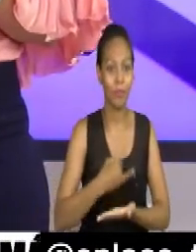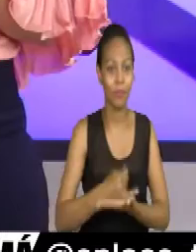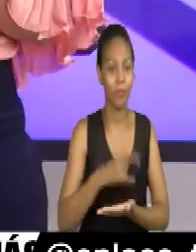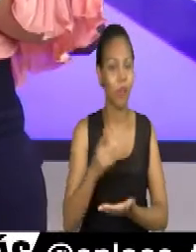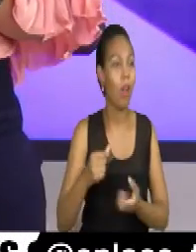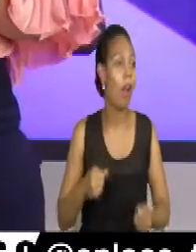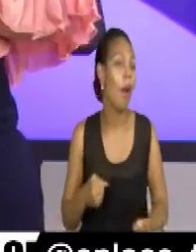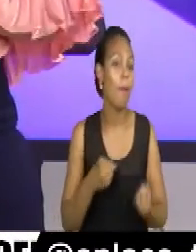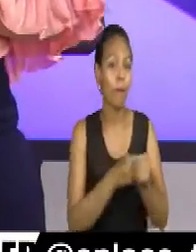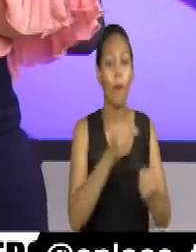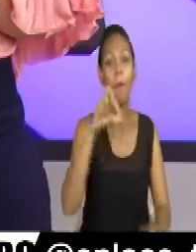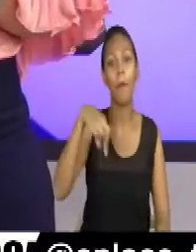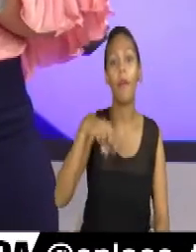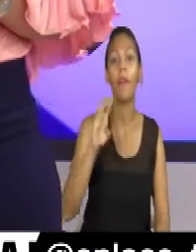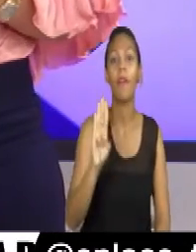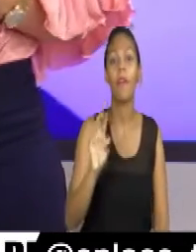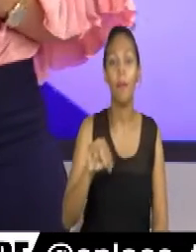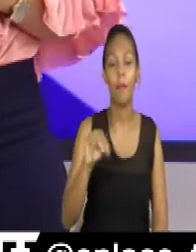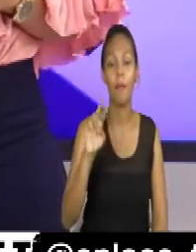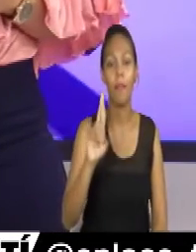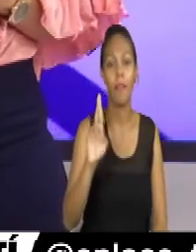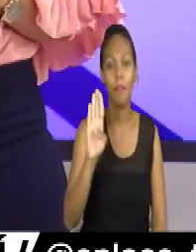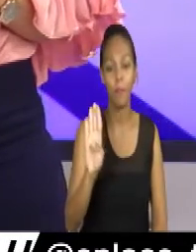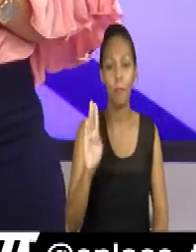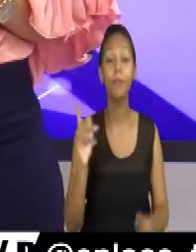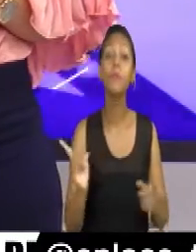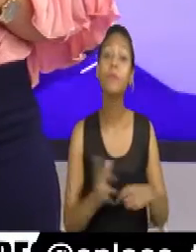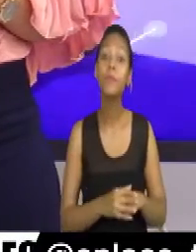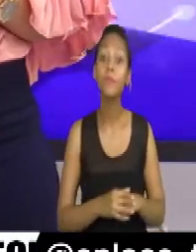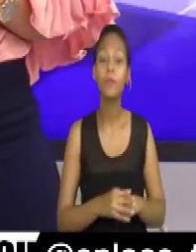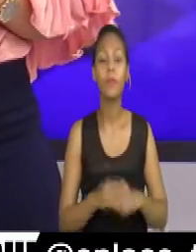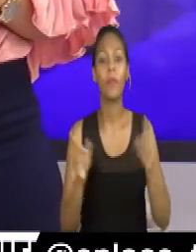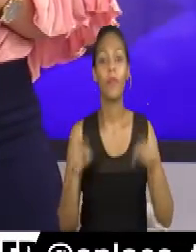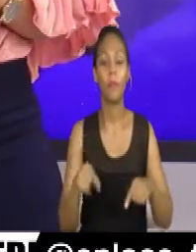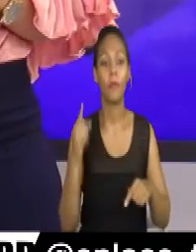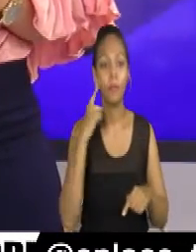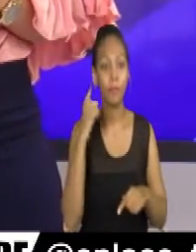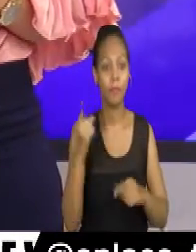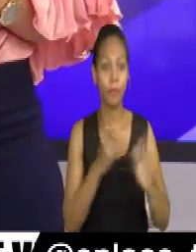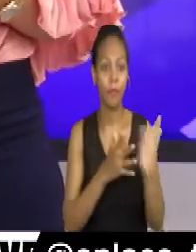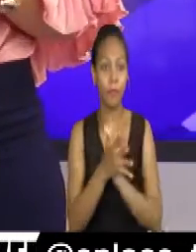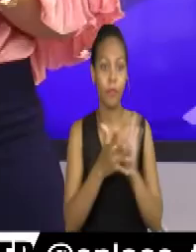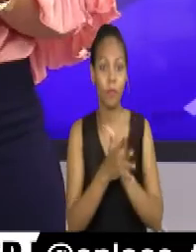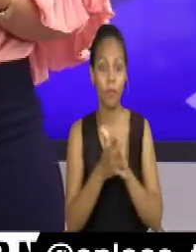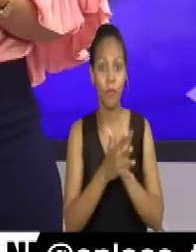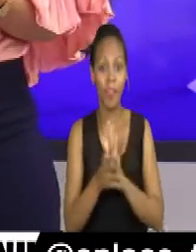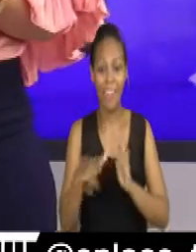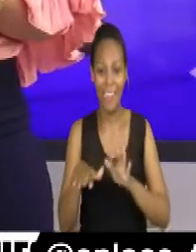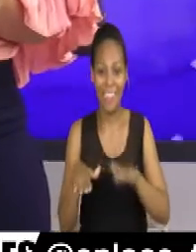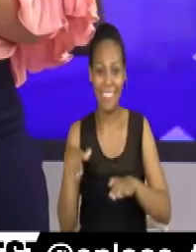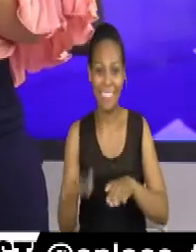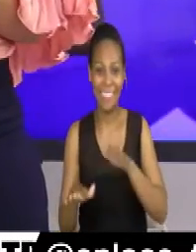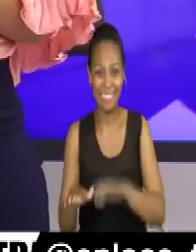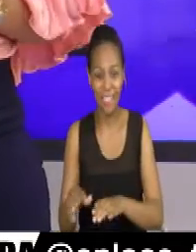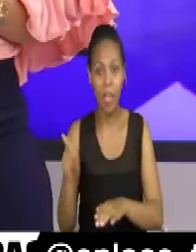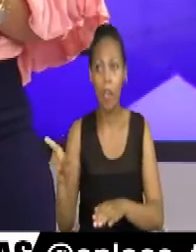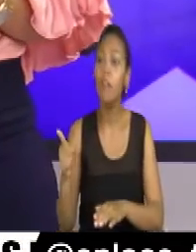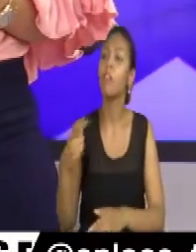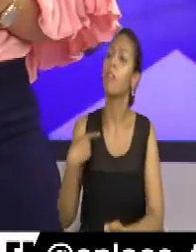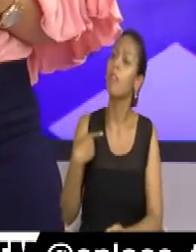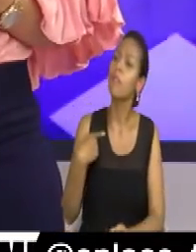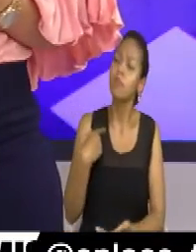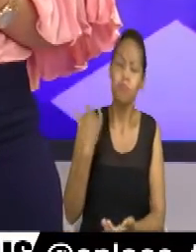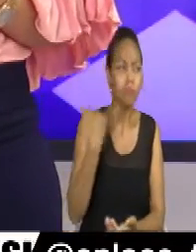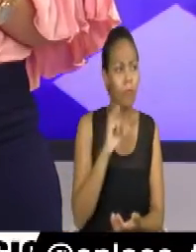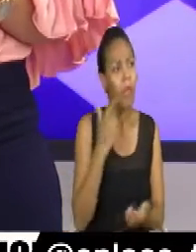PMRB. También en la presente emisión estaremos hablando sobre la Registraduría Nacional del Estado Civil, quien ya oficializó su calendario electoral